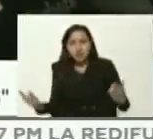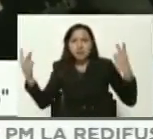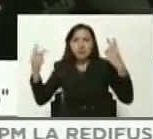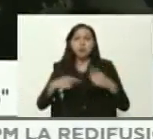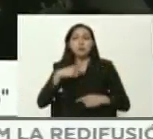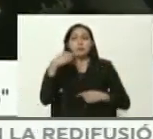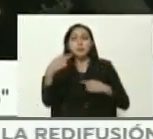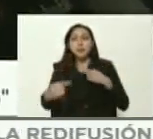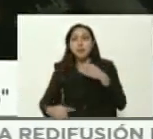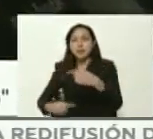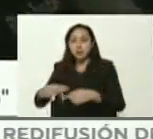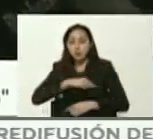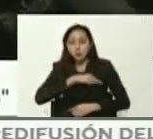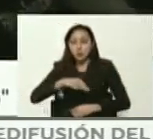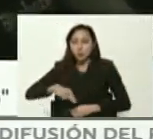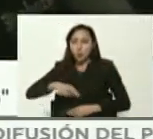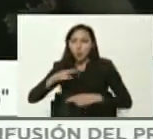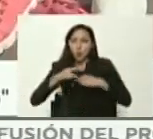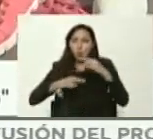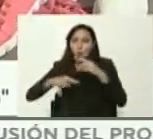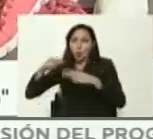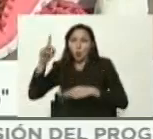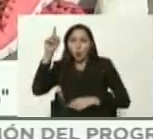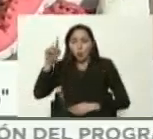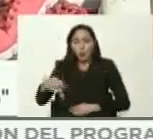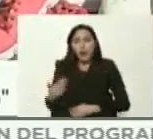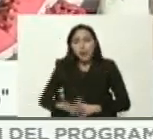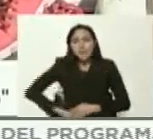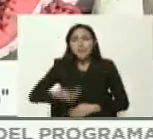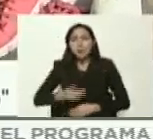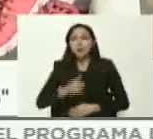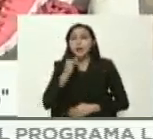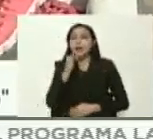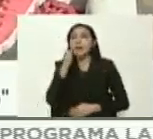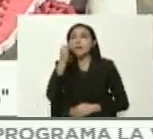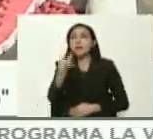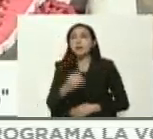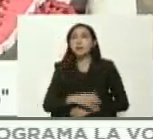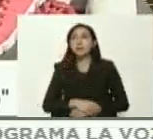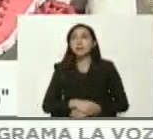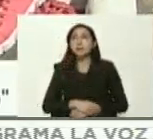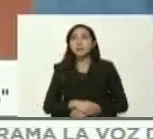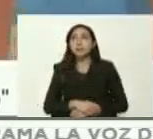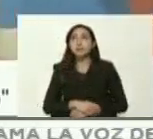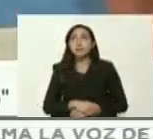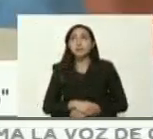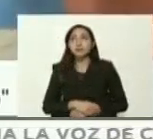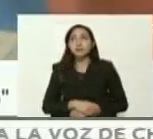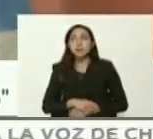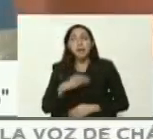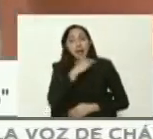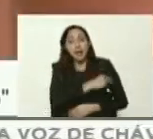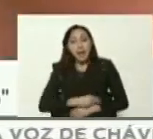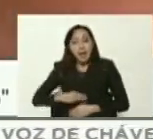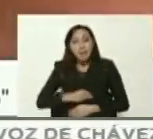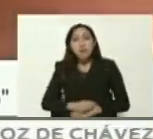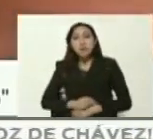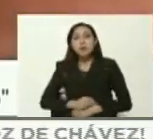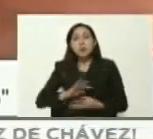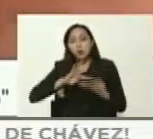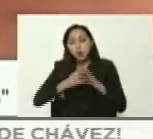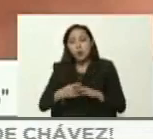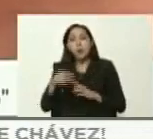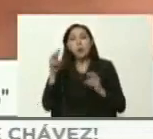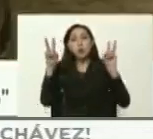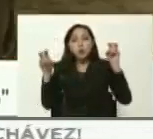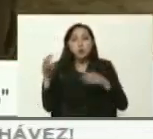día vamos construyendo. Presidente, aquí también es importante mencionar, llegó, como usted orientó, la misión Barrio Nuevo, Barrio